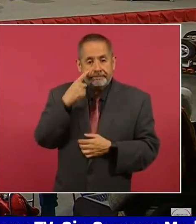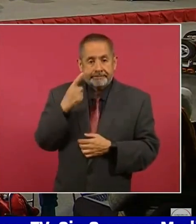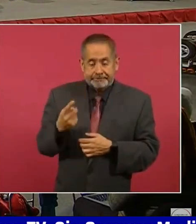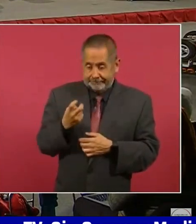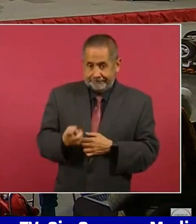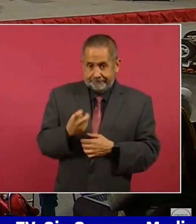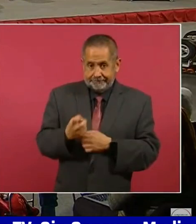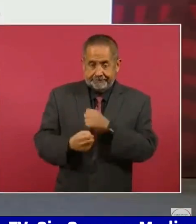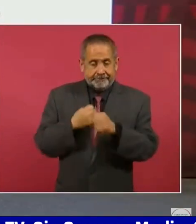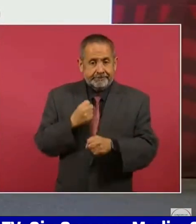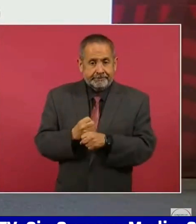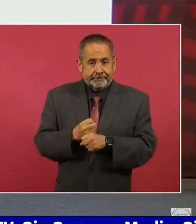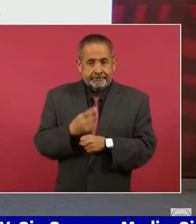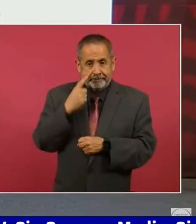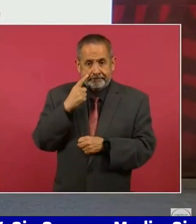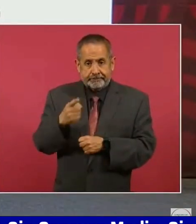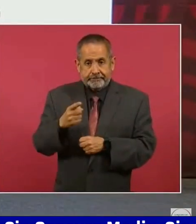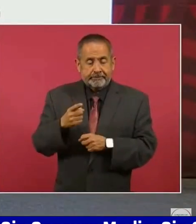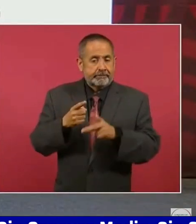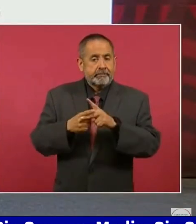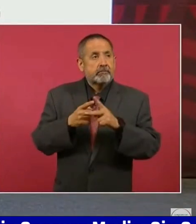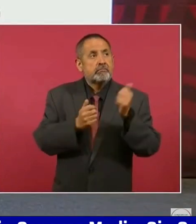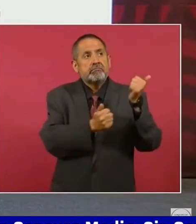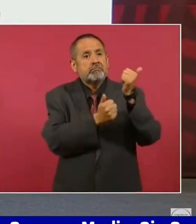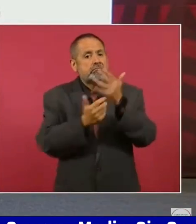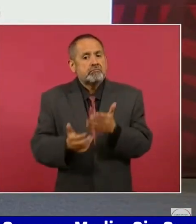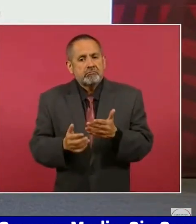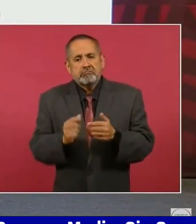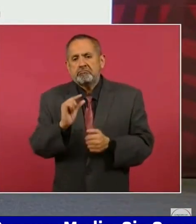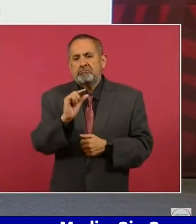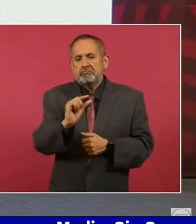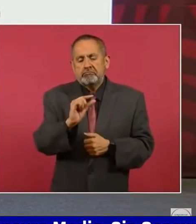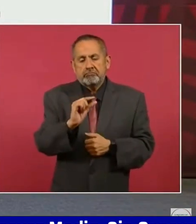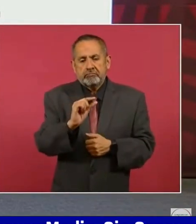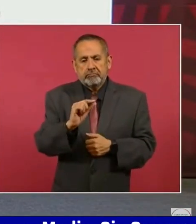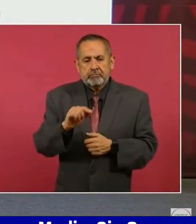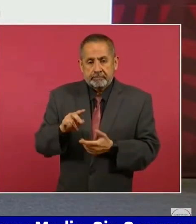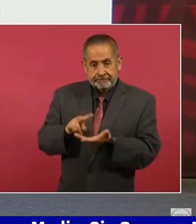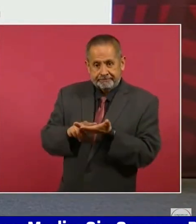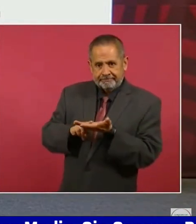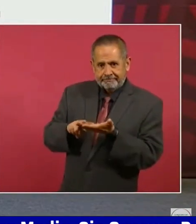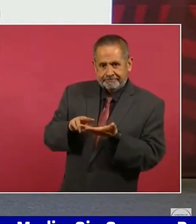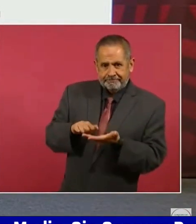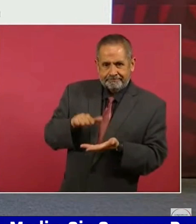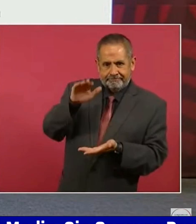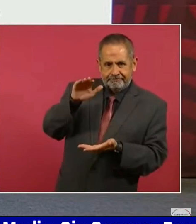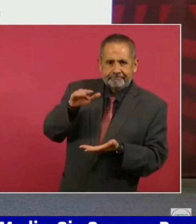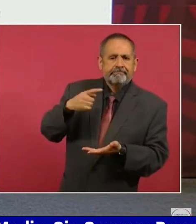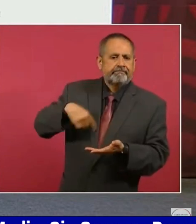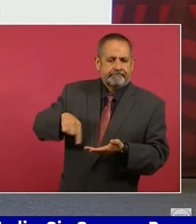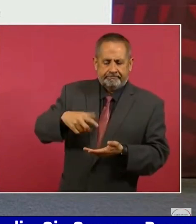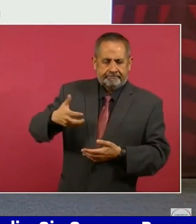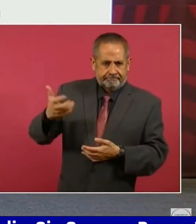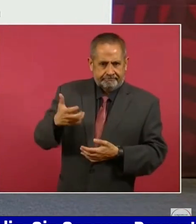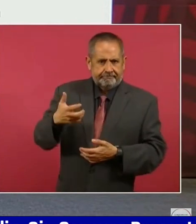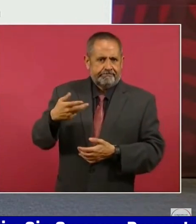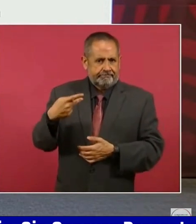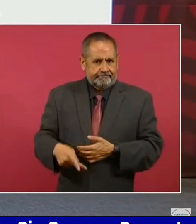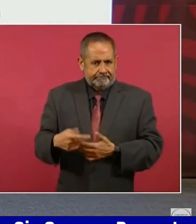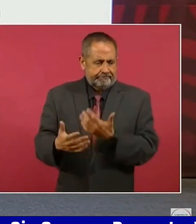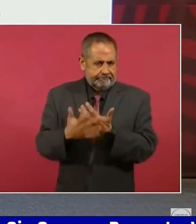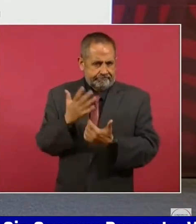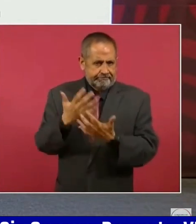año, esta es la proyección de importaciones que tenemos para todo el año, 232